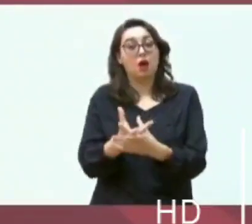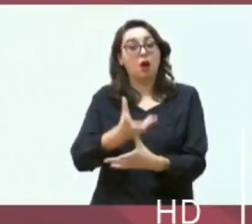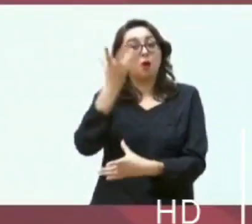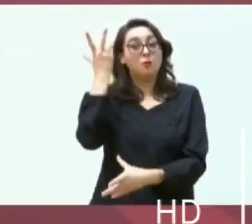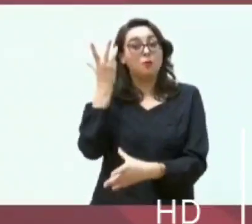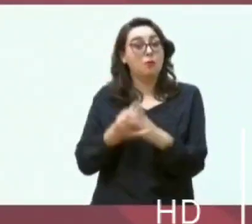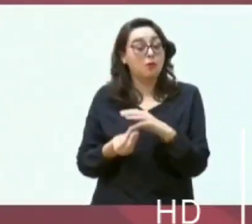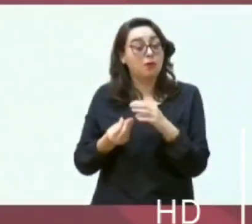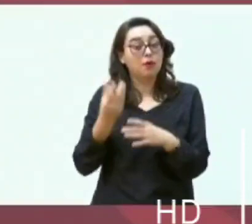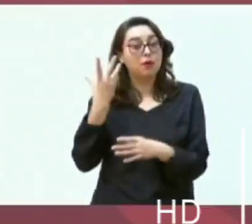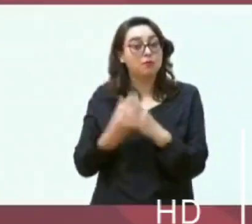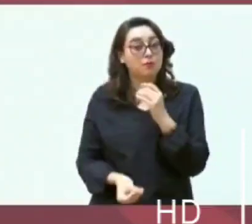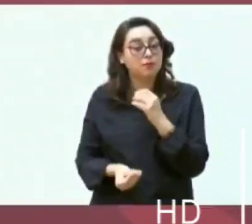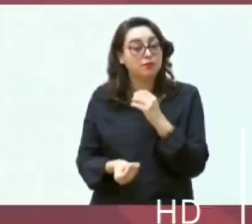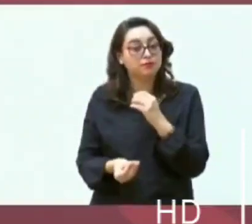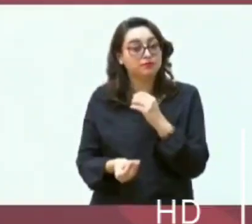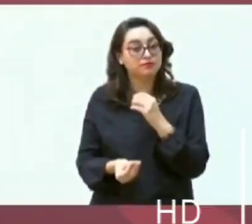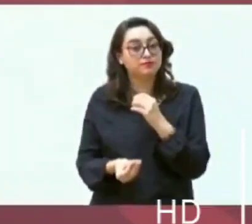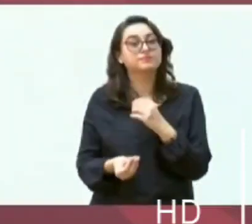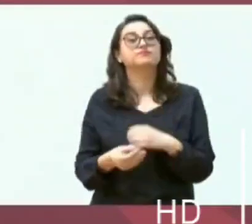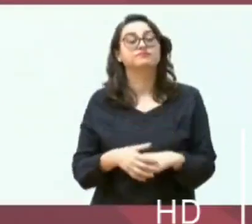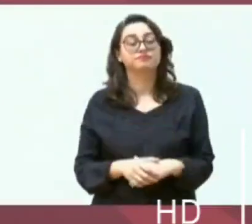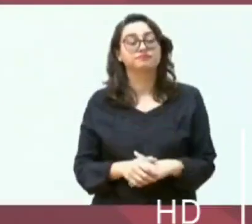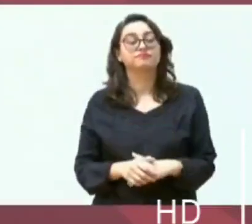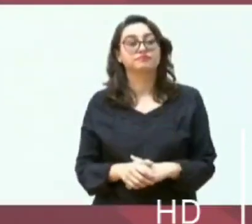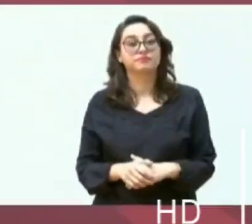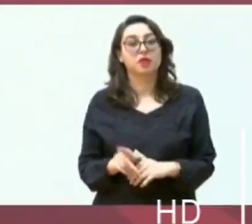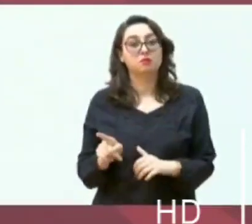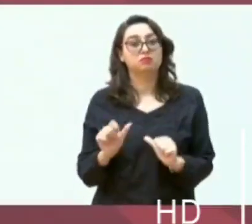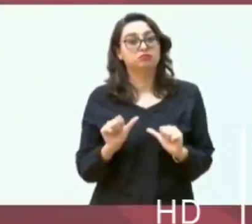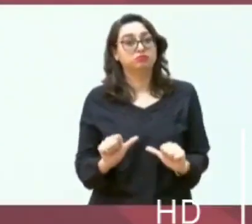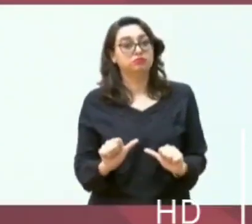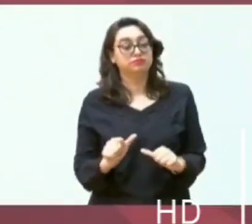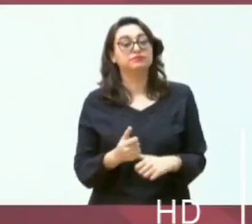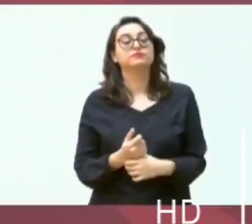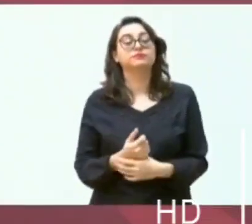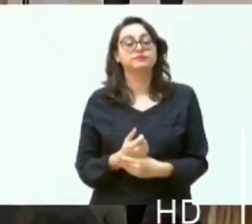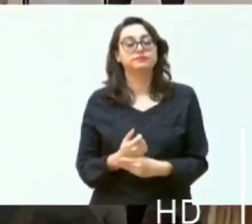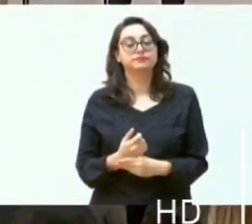cuando la masacre de Huitzilac. Él